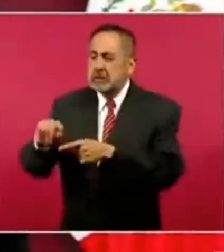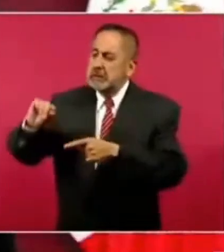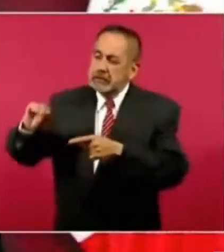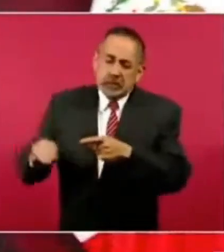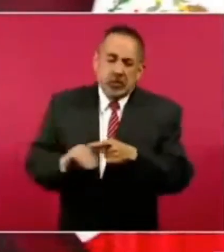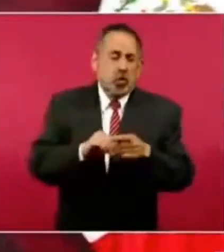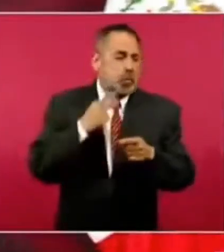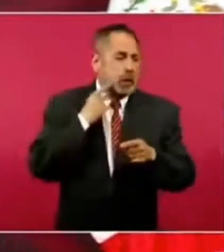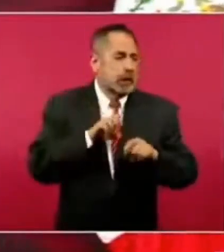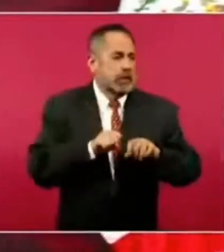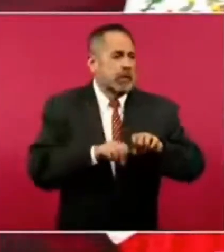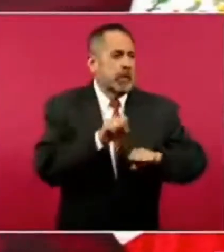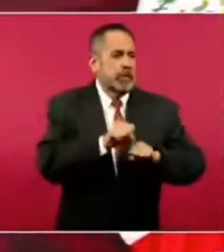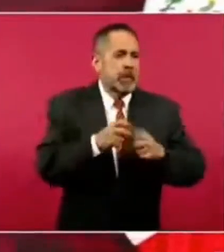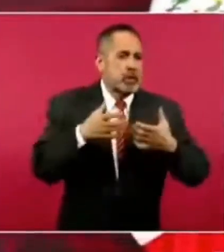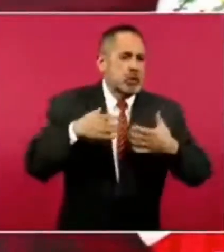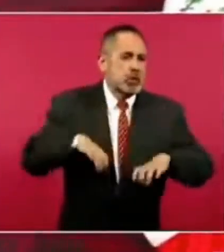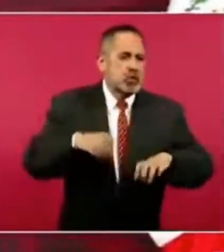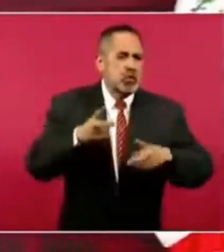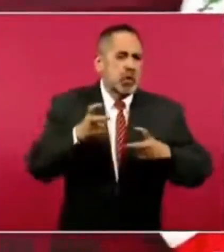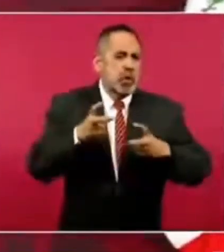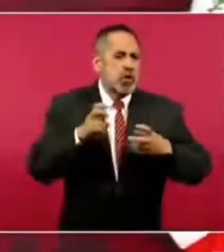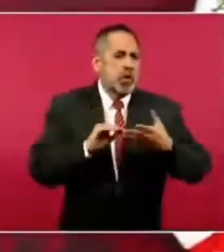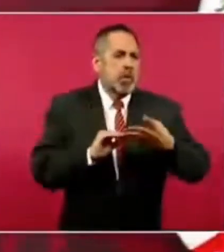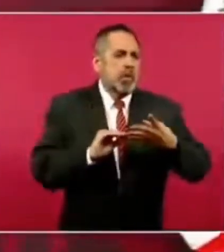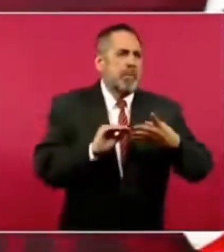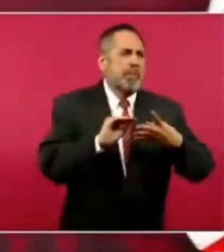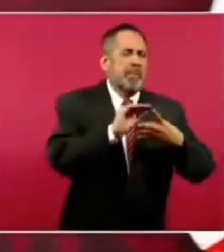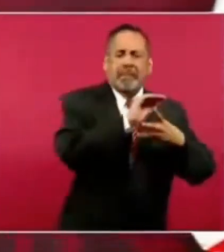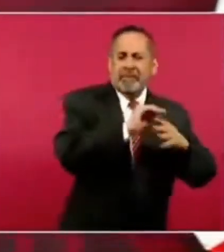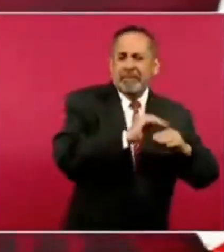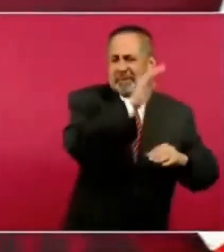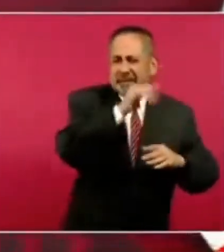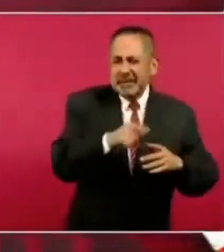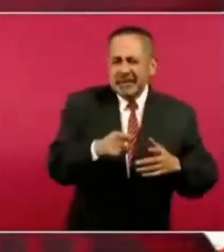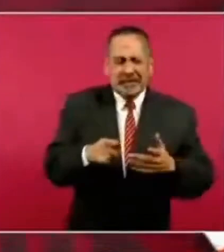de interés popular o medio,